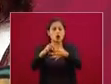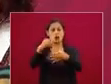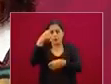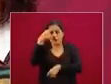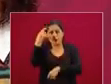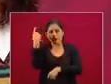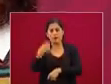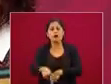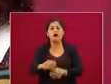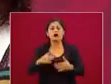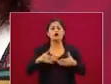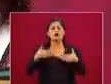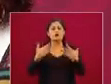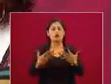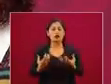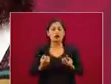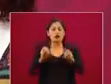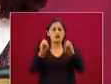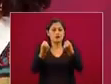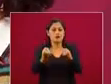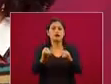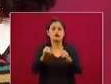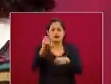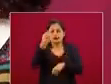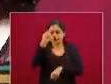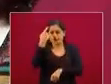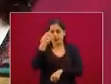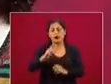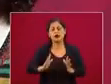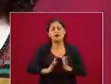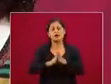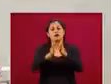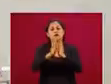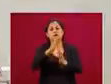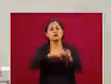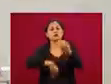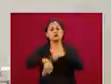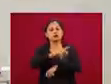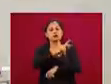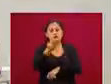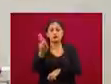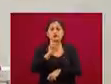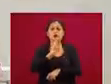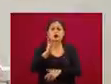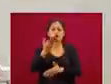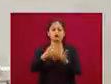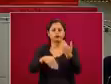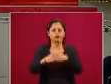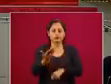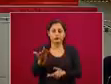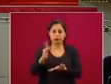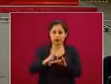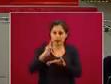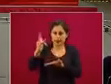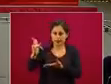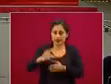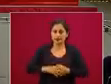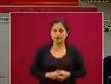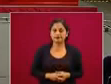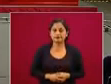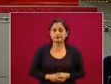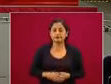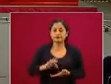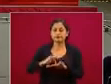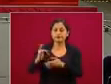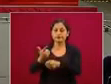la confianza para afianzar la participación ciudadana. Muchas gracias. Muchas gracias, doctor. Muchas gracias,